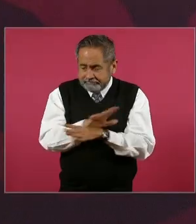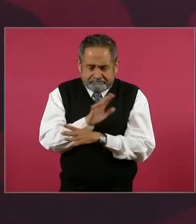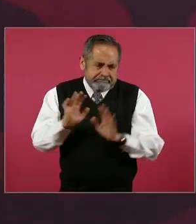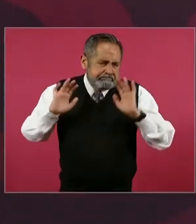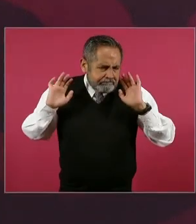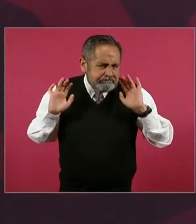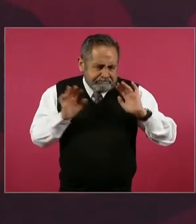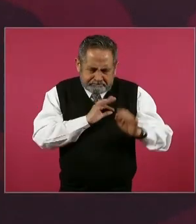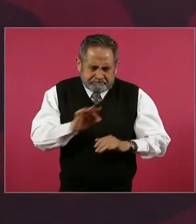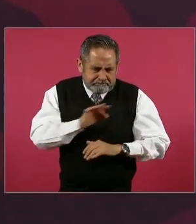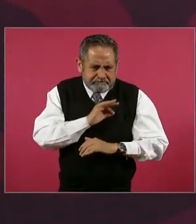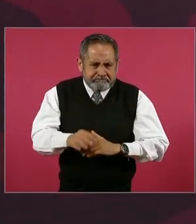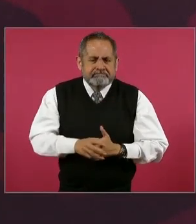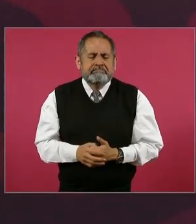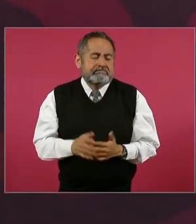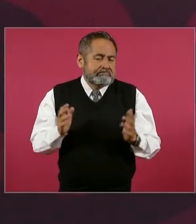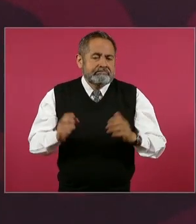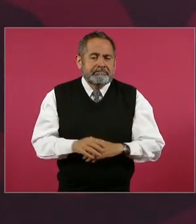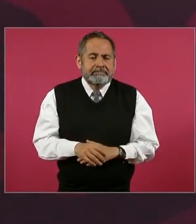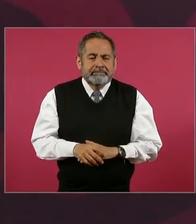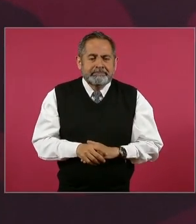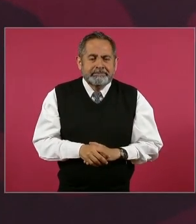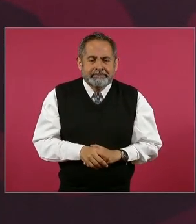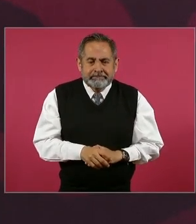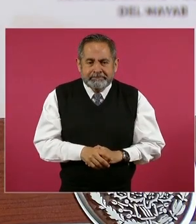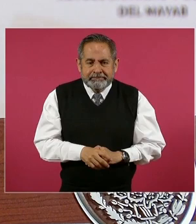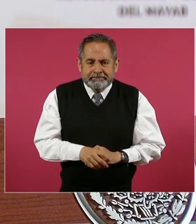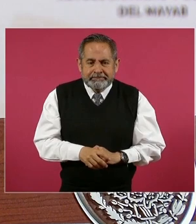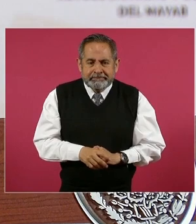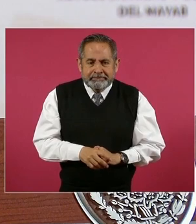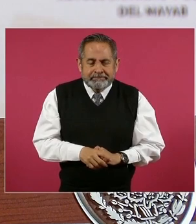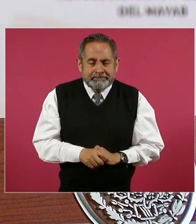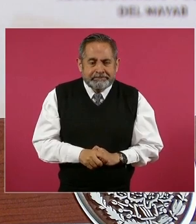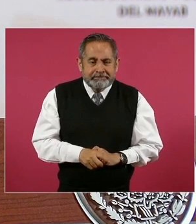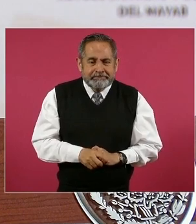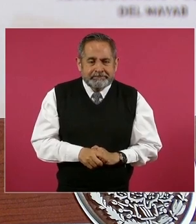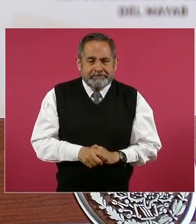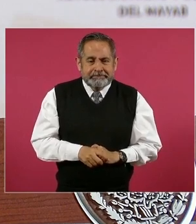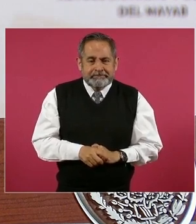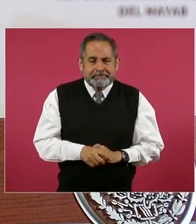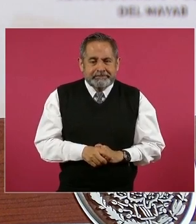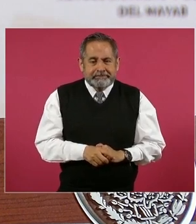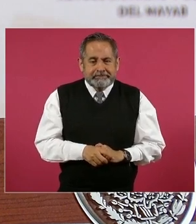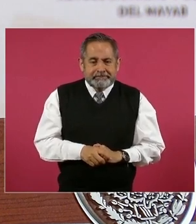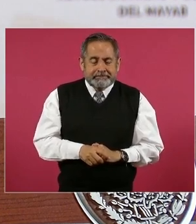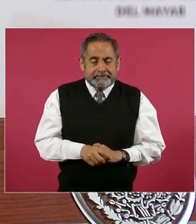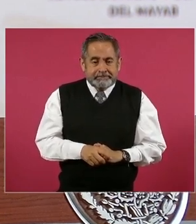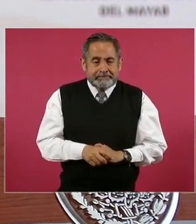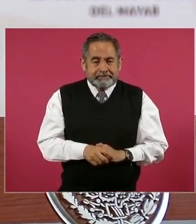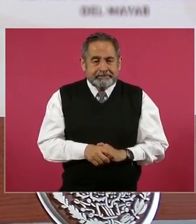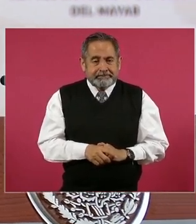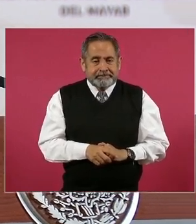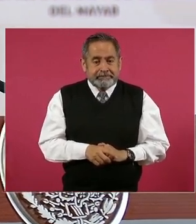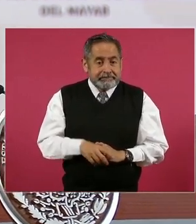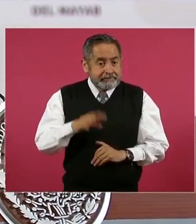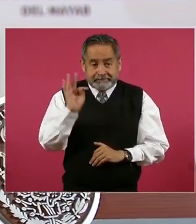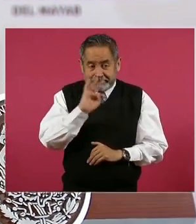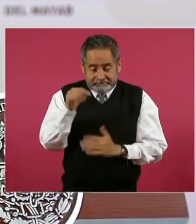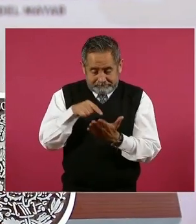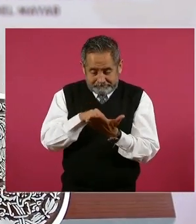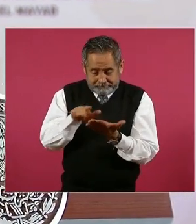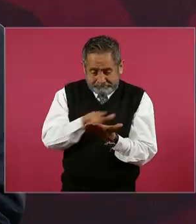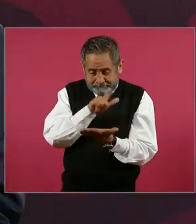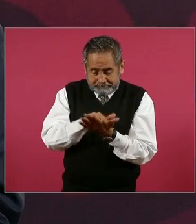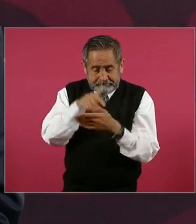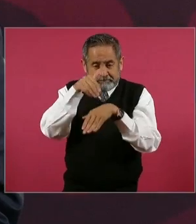ley Porque si este no se aplica la fórmula